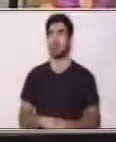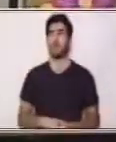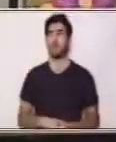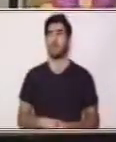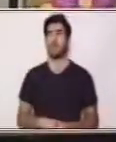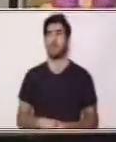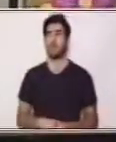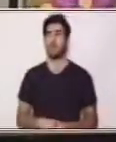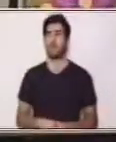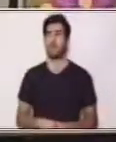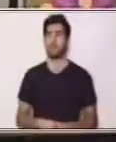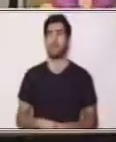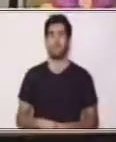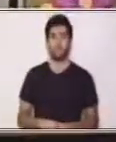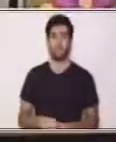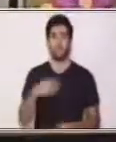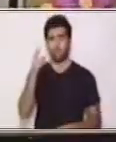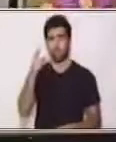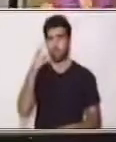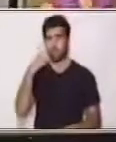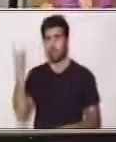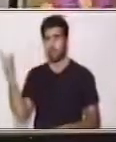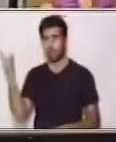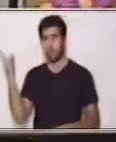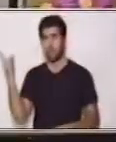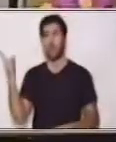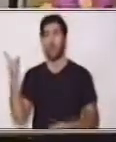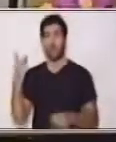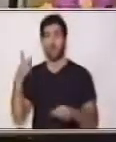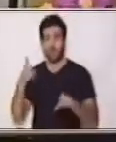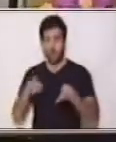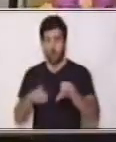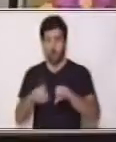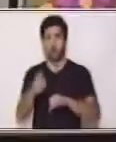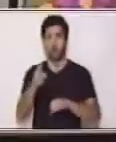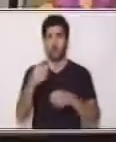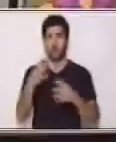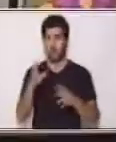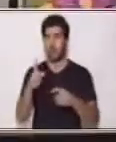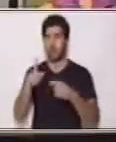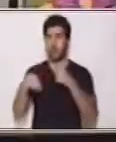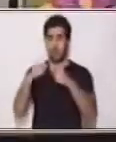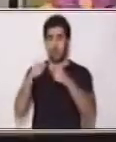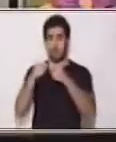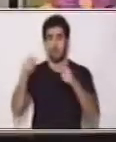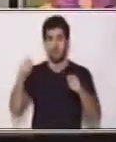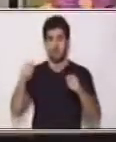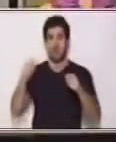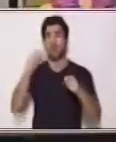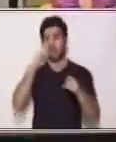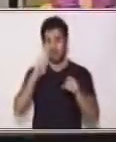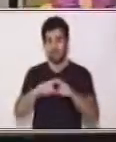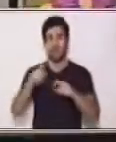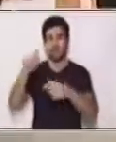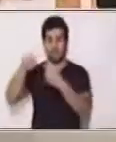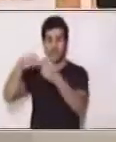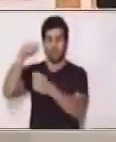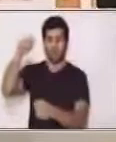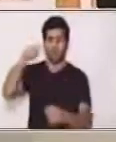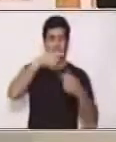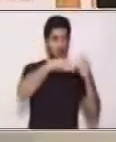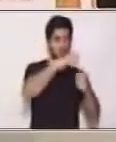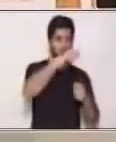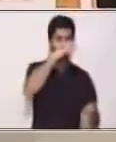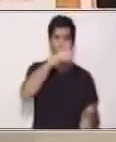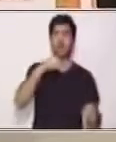un adulto en casa te puede ayudar. Haces perforaciones, le colocas la pita y puedes utilizar esto para